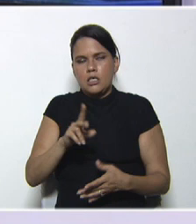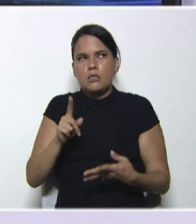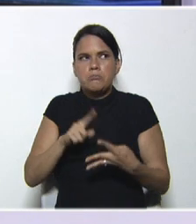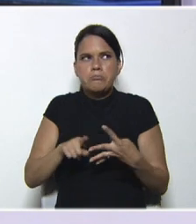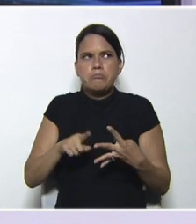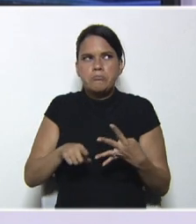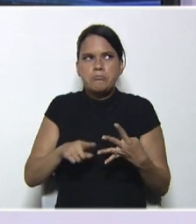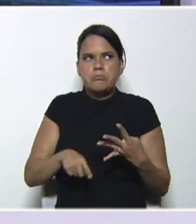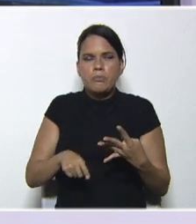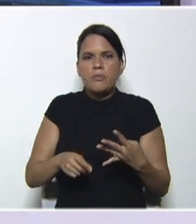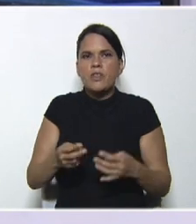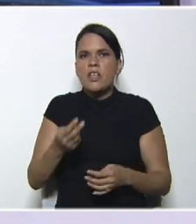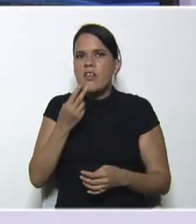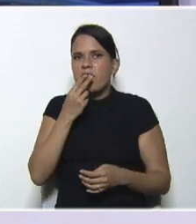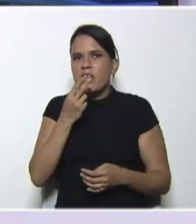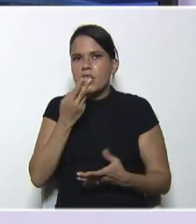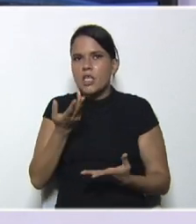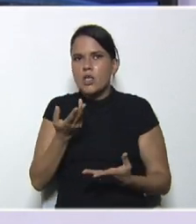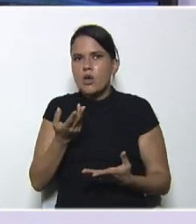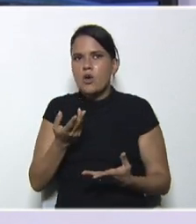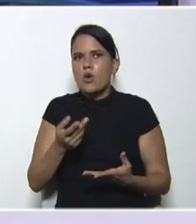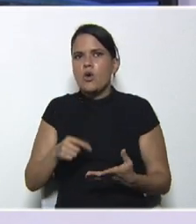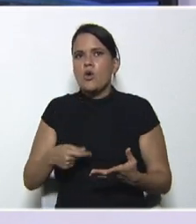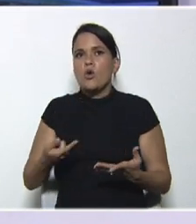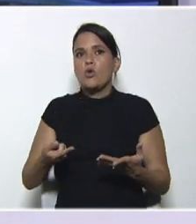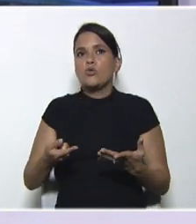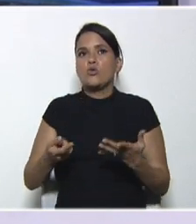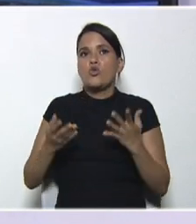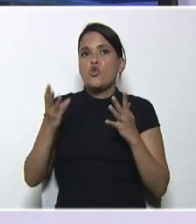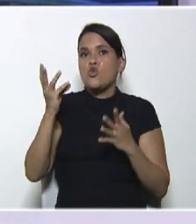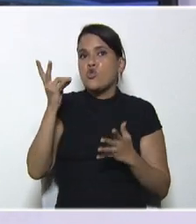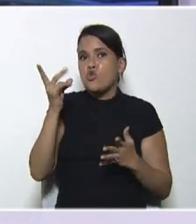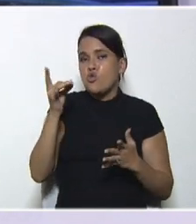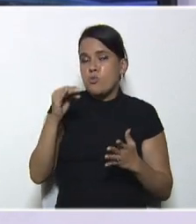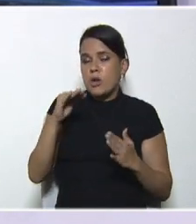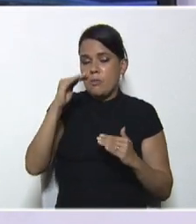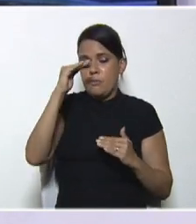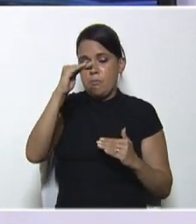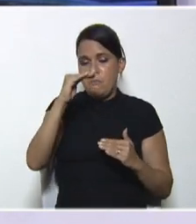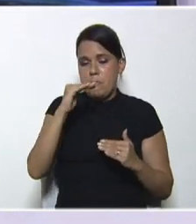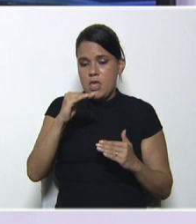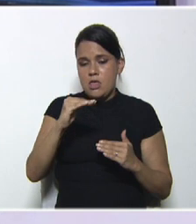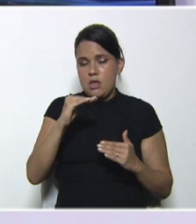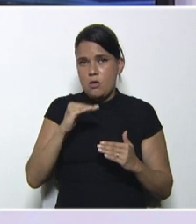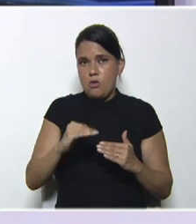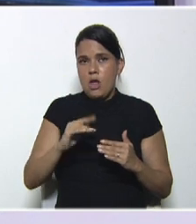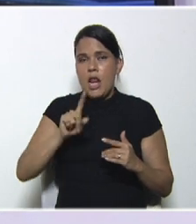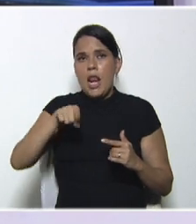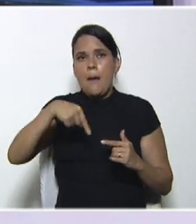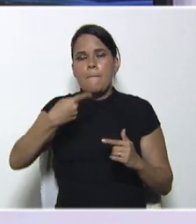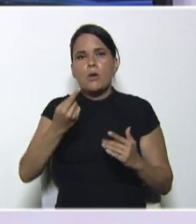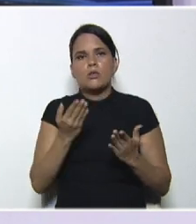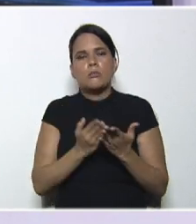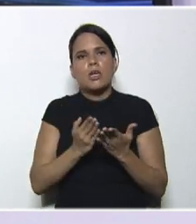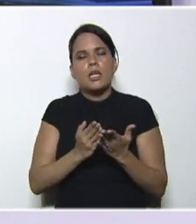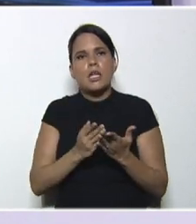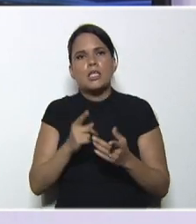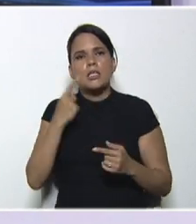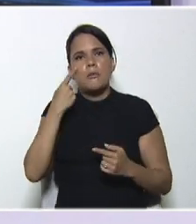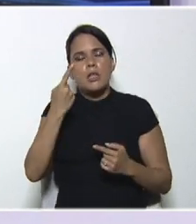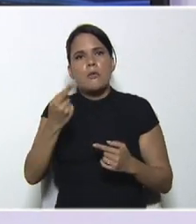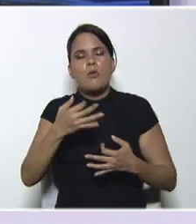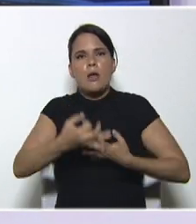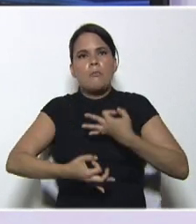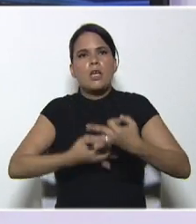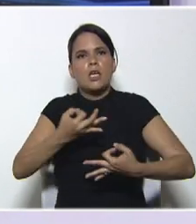materiales de vidrio con su tabla de medición. ¿Ok? En las próximas clases veremos las explicaciones de